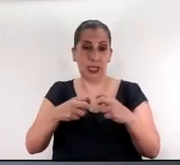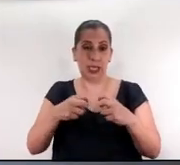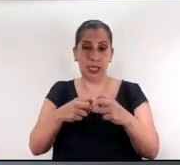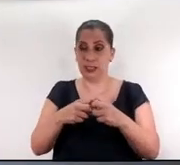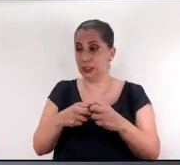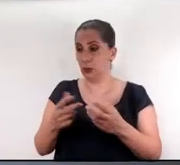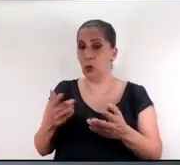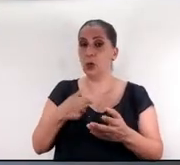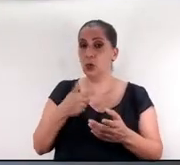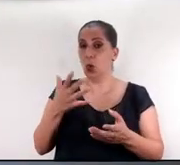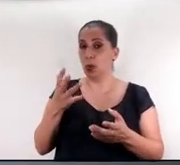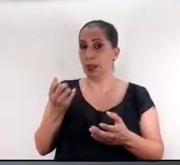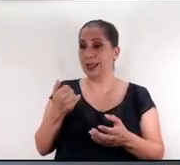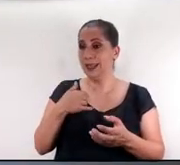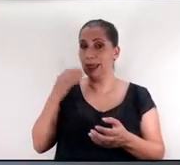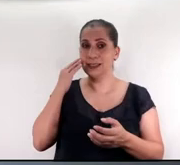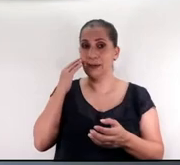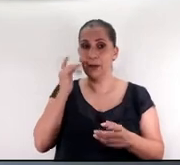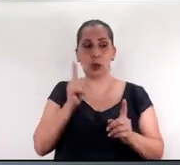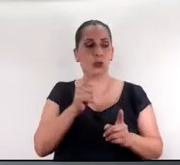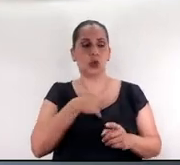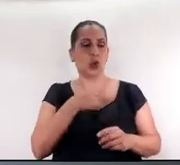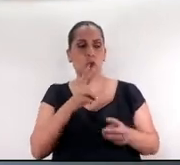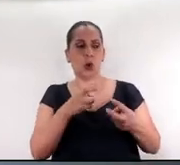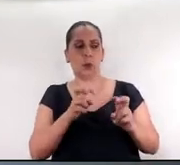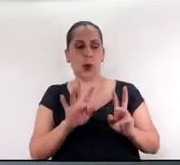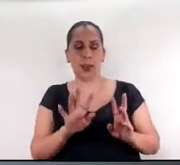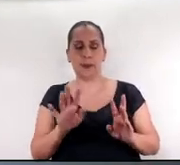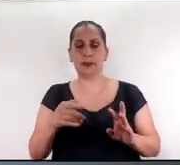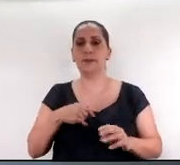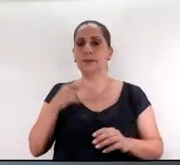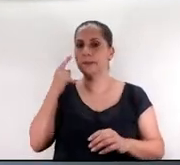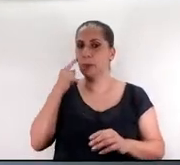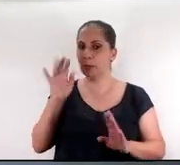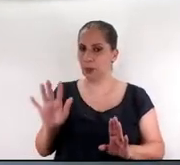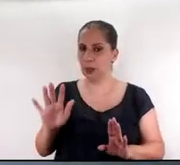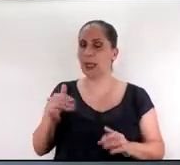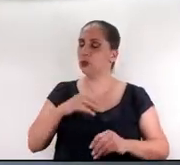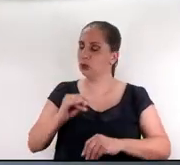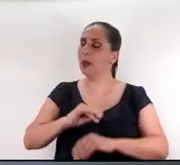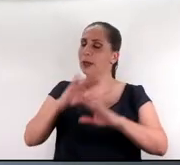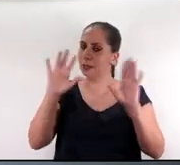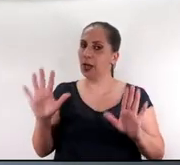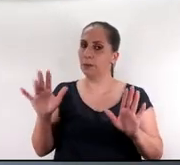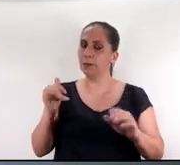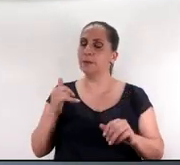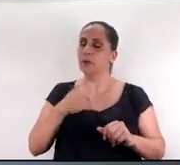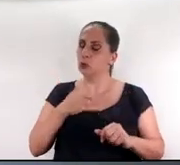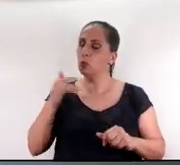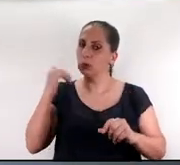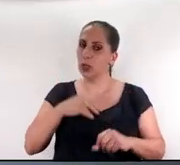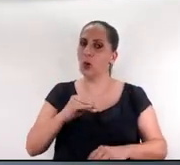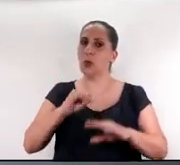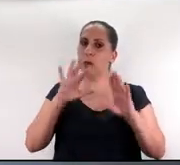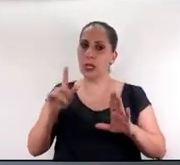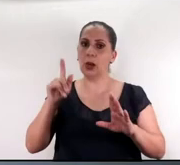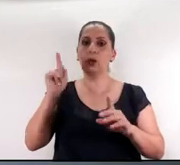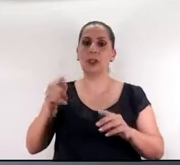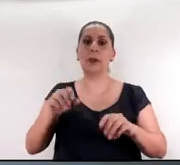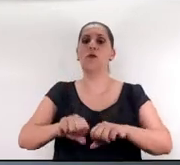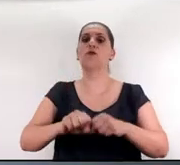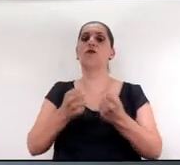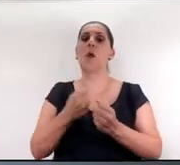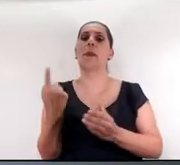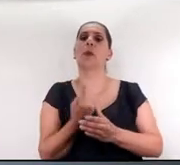entonces, si se quiere. Quería saber exactamente cuál es el planteamiento. Vamos a decir, es un tema claro. Yo tengo, por ejemplo, claro que se debería romper el